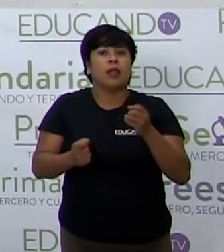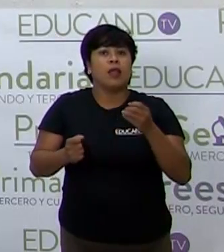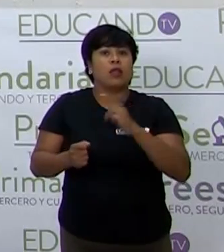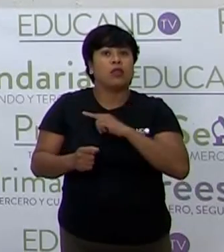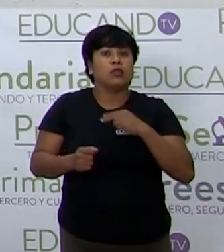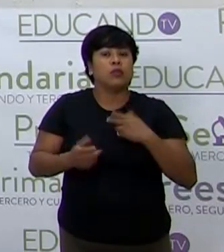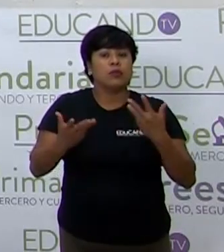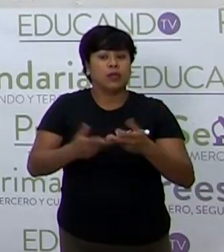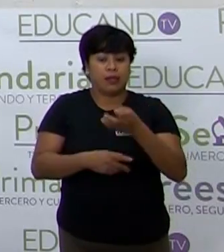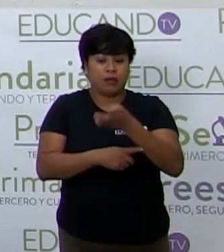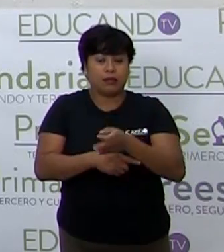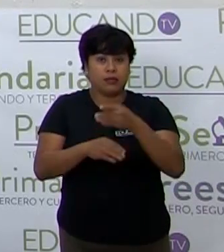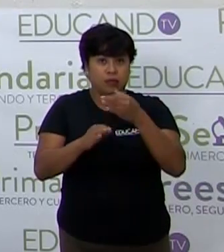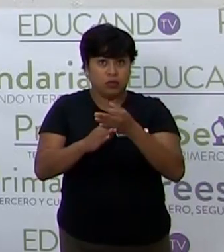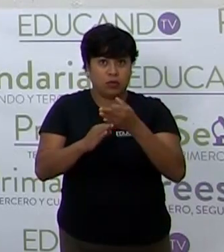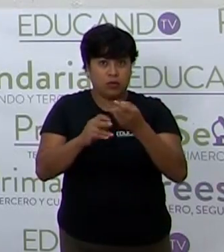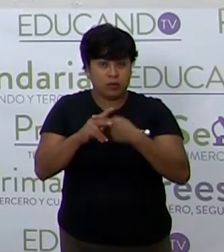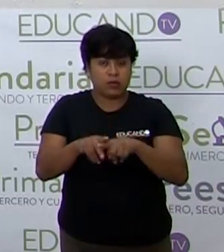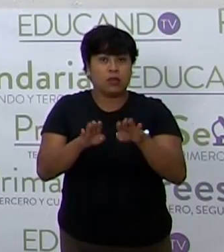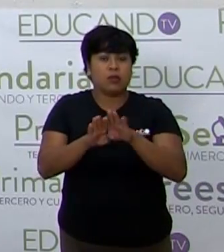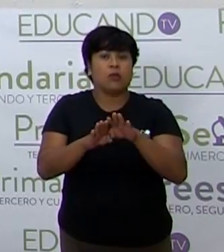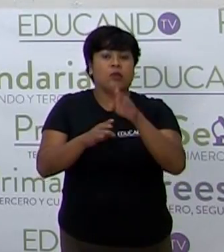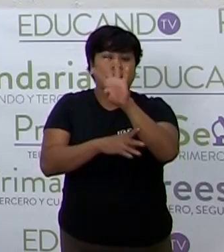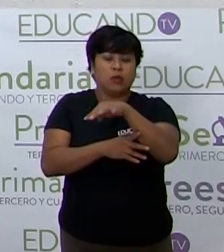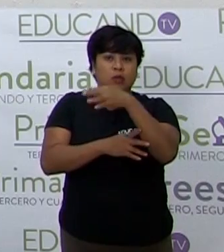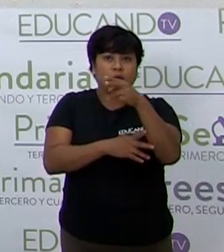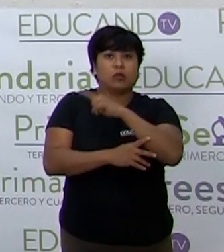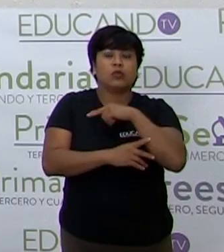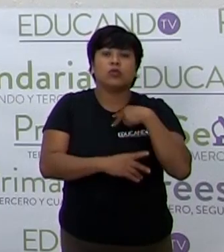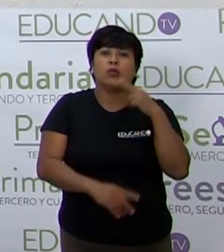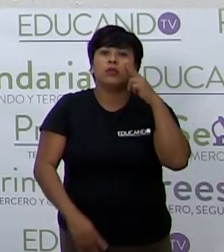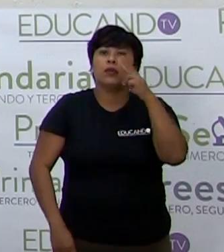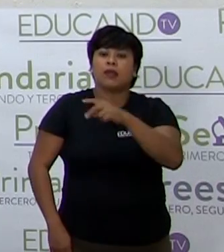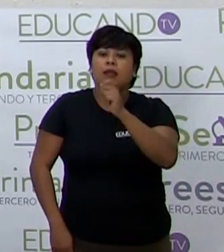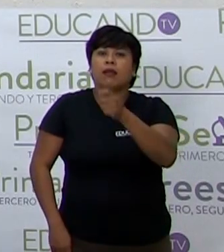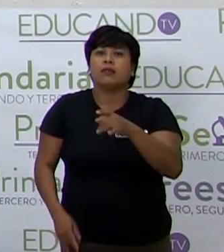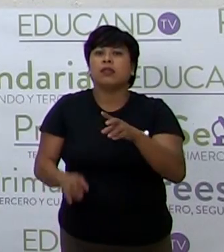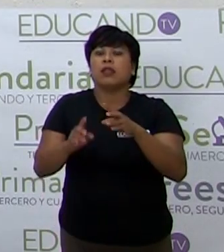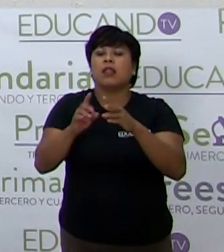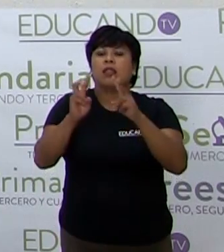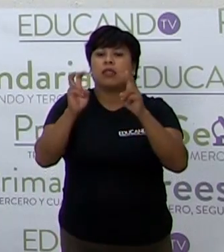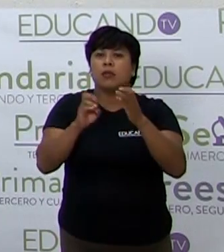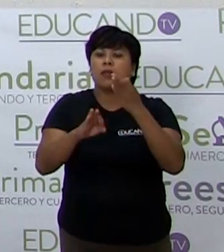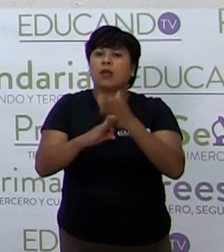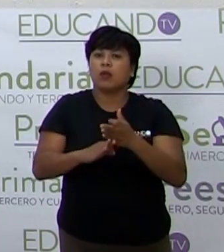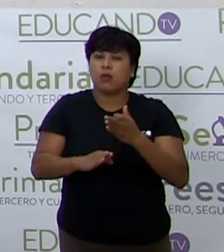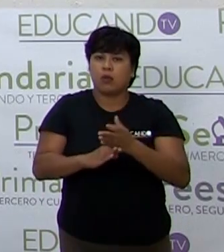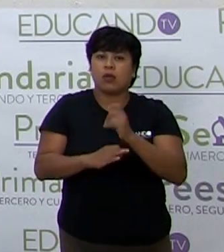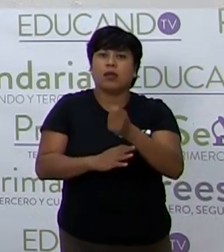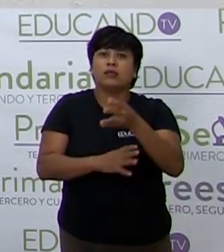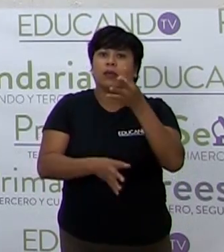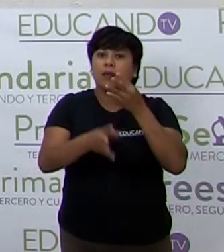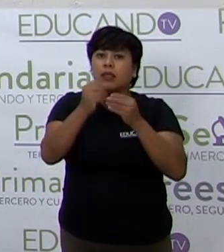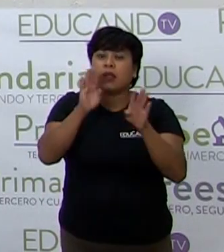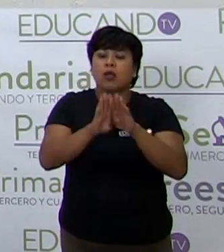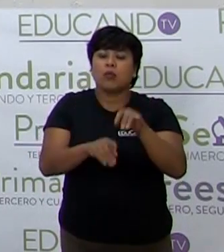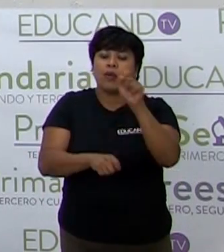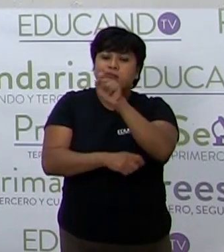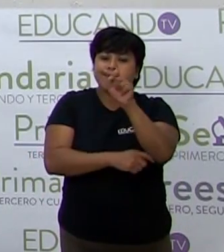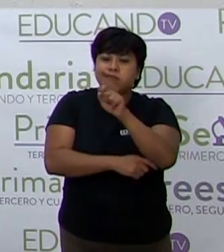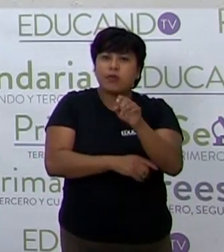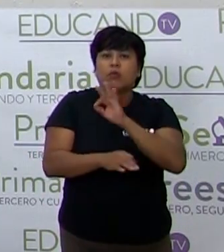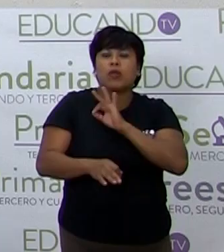a partir de esta clasificación, vamos a ver ahora sí el tema que estamos viendo el día de hoy, que es aprender una fórmula